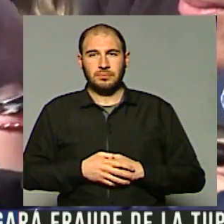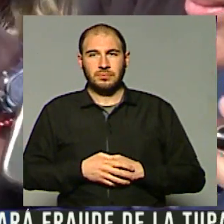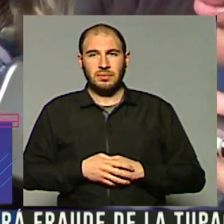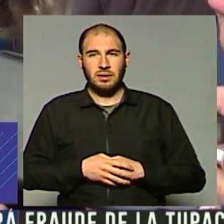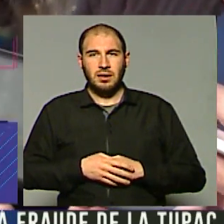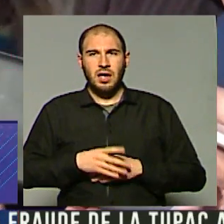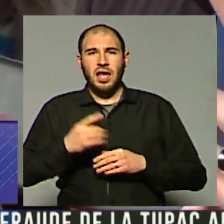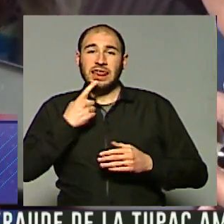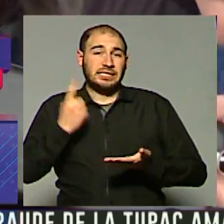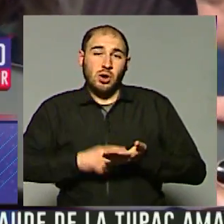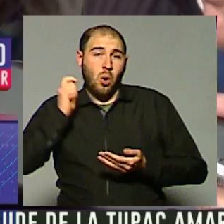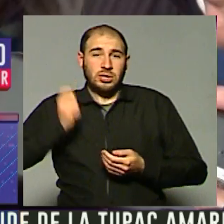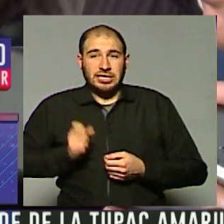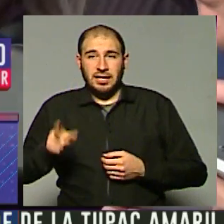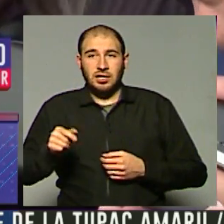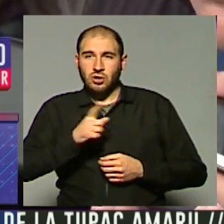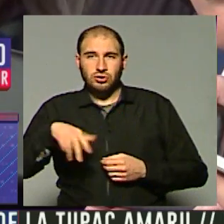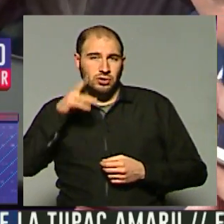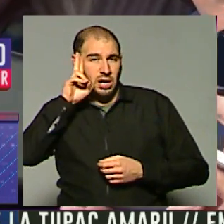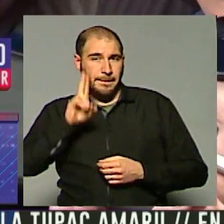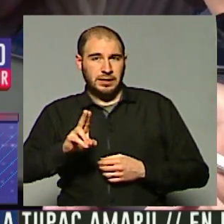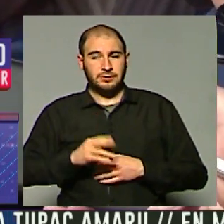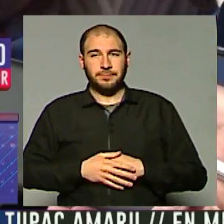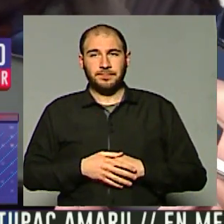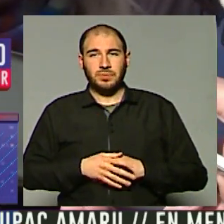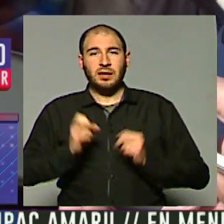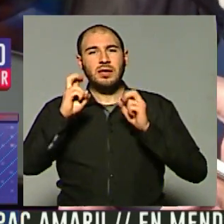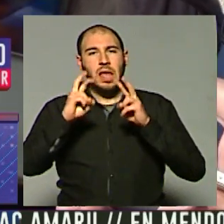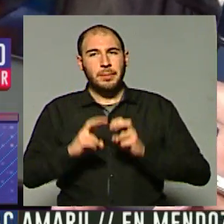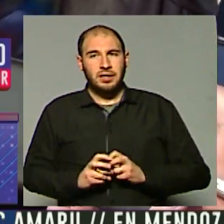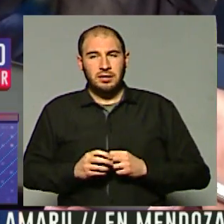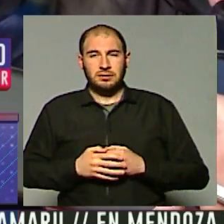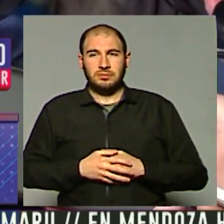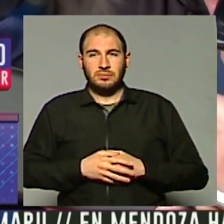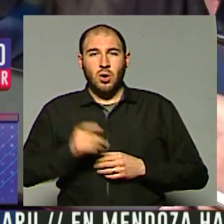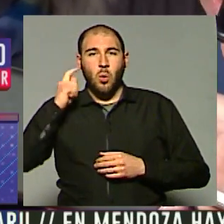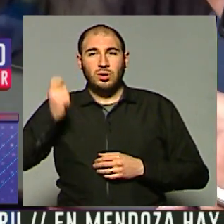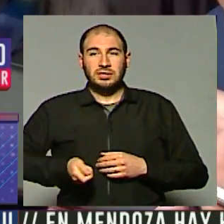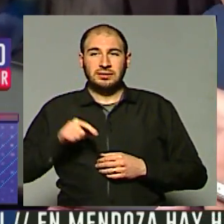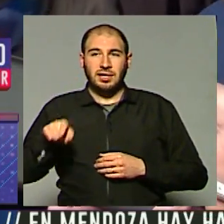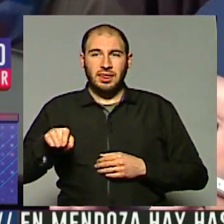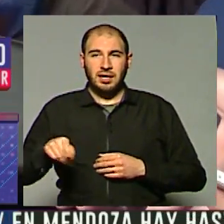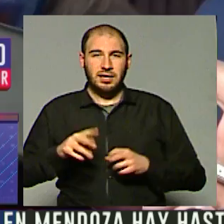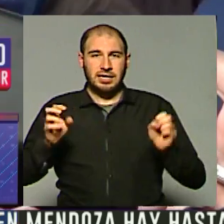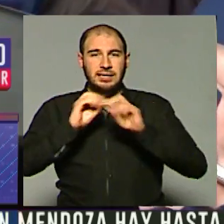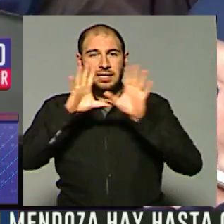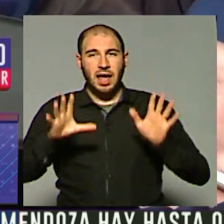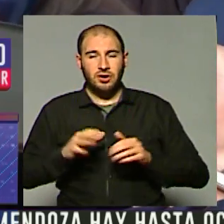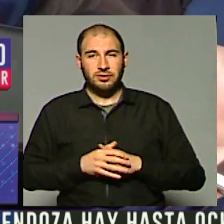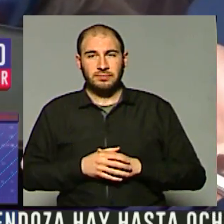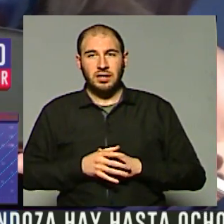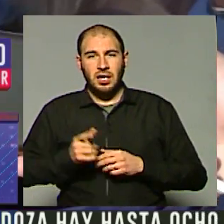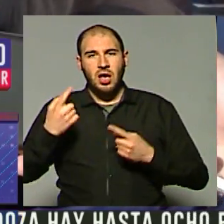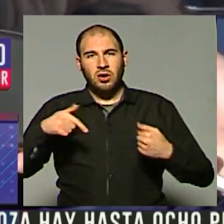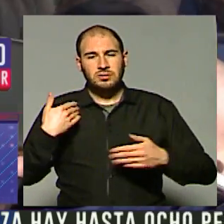Bueno, lo que determine la justicia. Nosotros tenemos que ser muy respetuosos de la investigación de la justicia. Está claro que esto